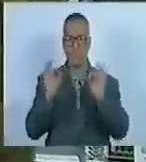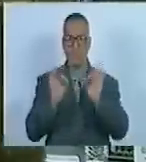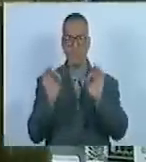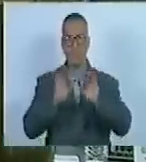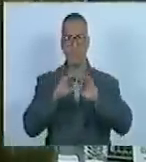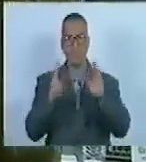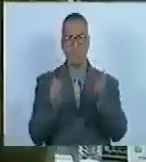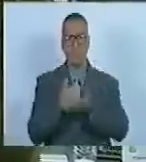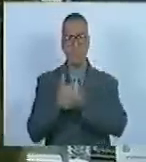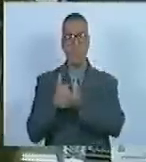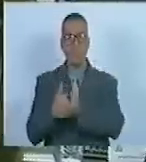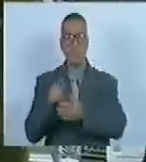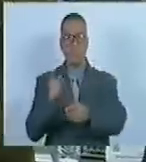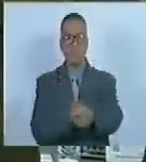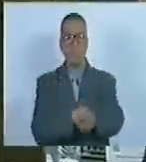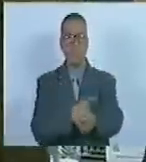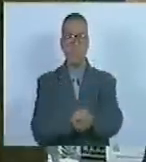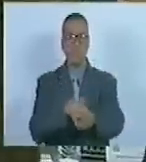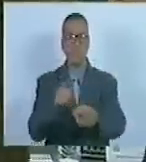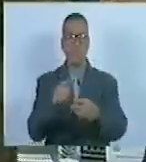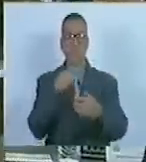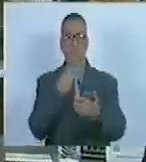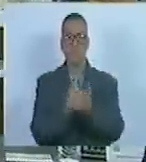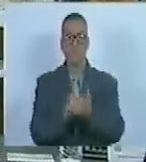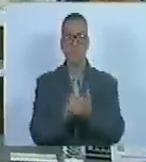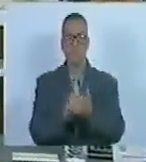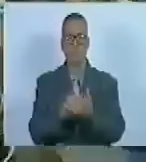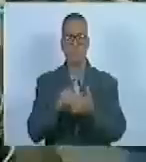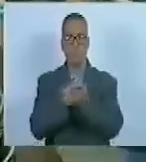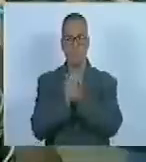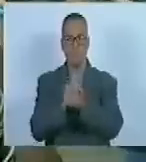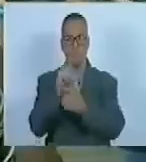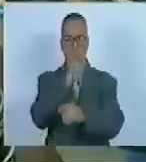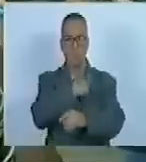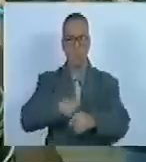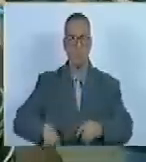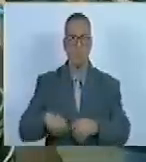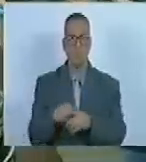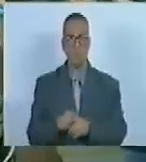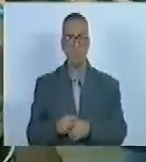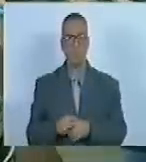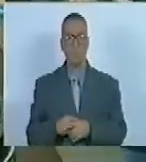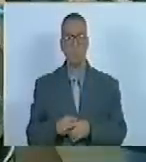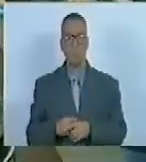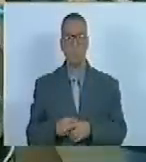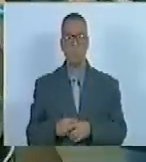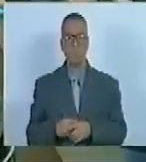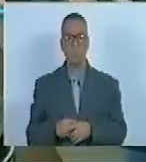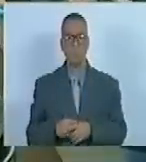en la cooperación y en la hermandad entre las naciones. Muchas gracias, querido camarada presidente.